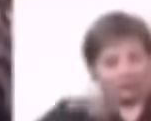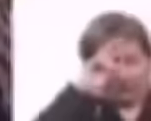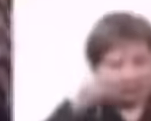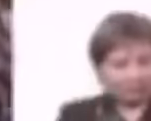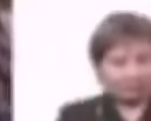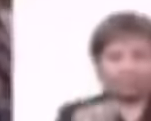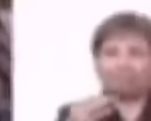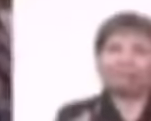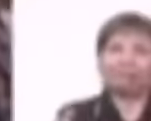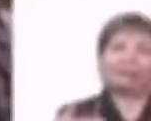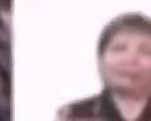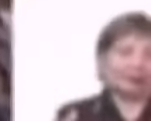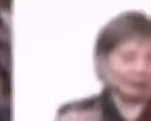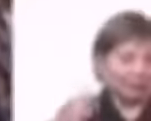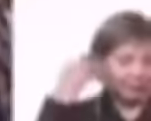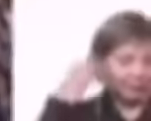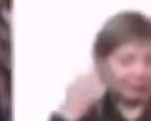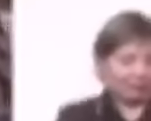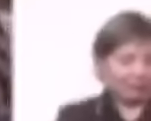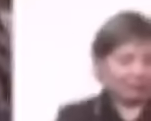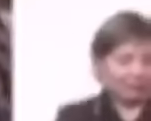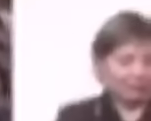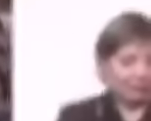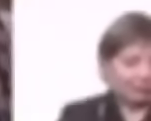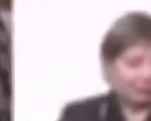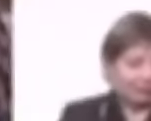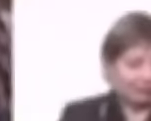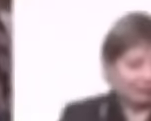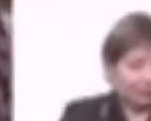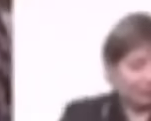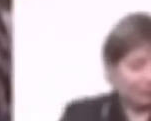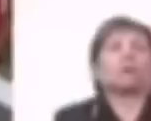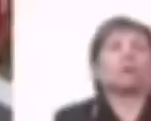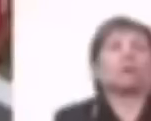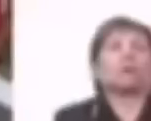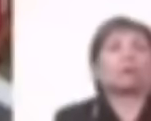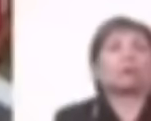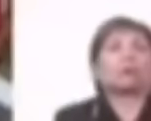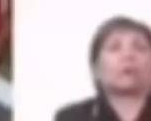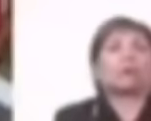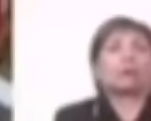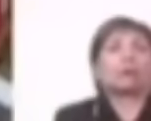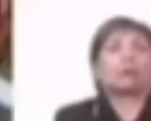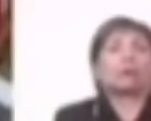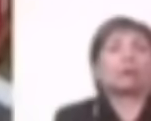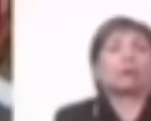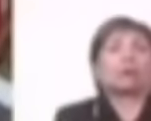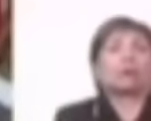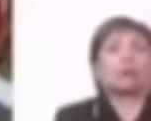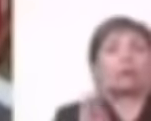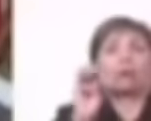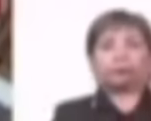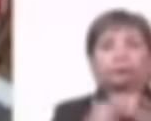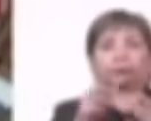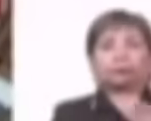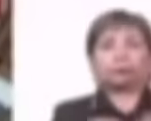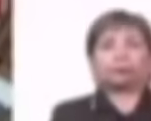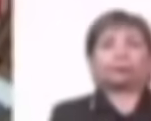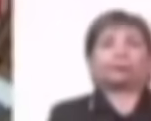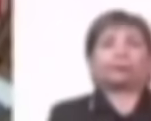¿no es cierto?, sobreviviendo políticamente, y lo que se está generando con esto es un grave desequilibrio de poderes. El uso de la palabra del congresista Edwin